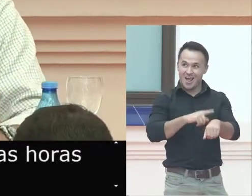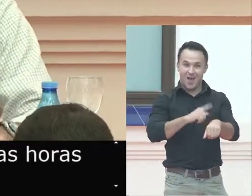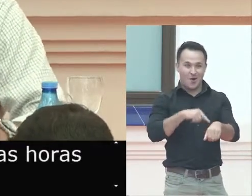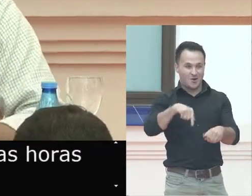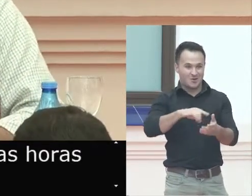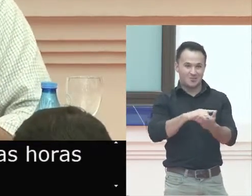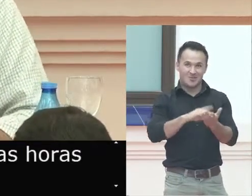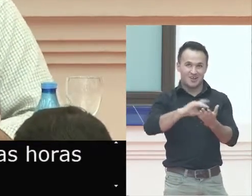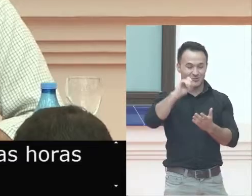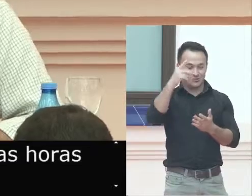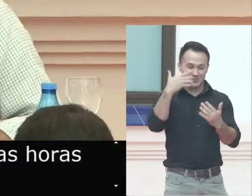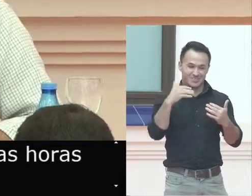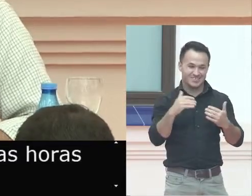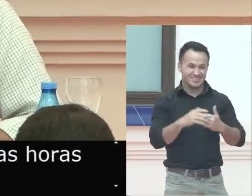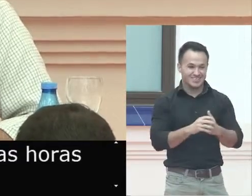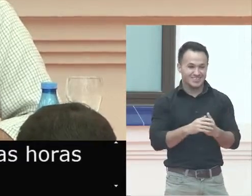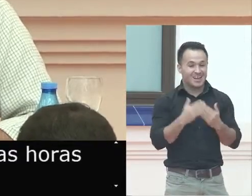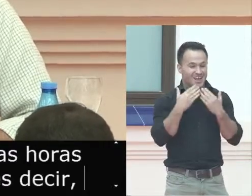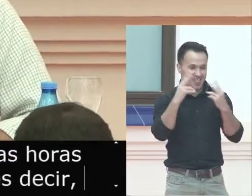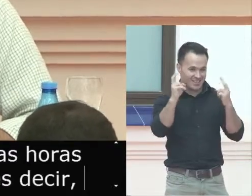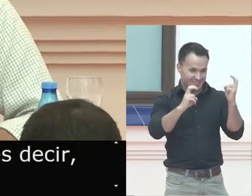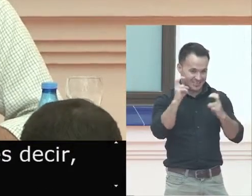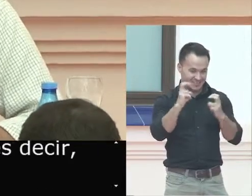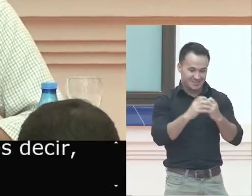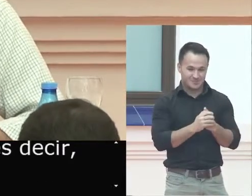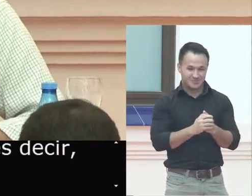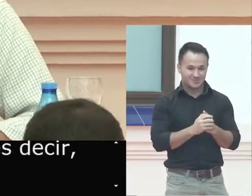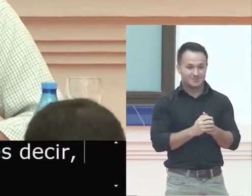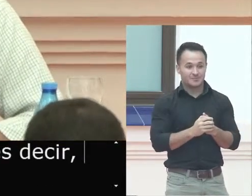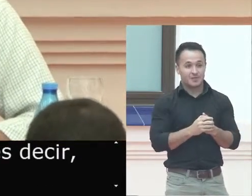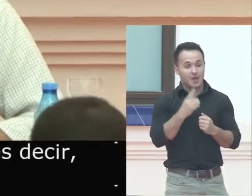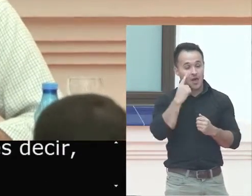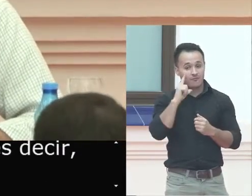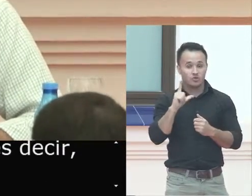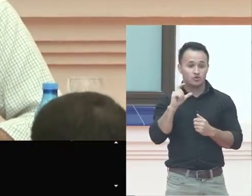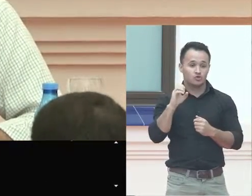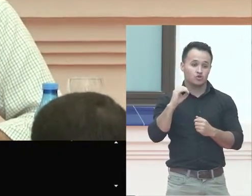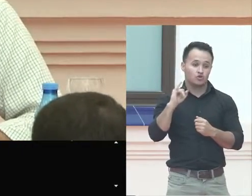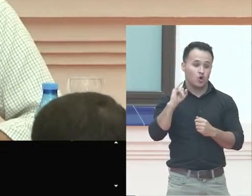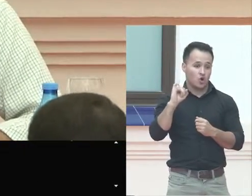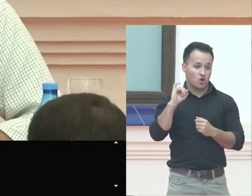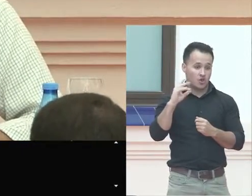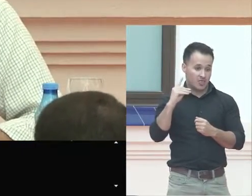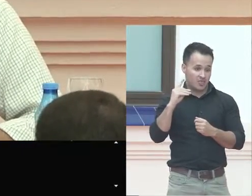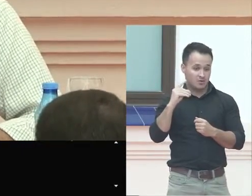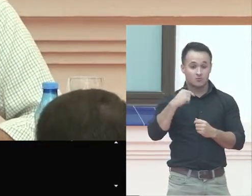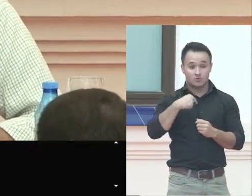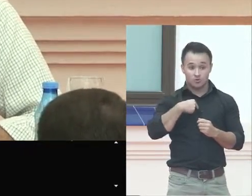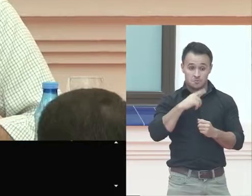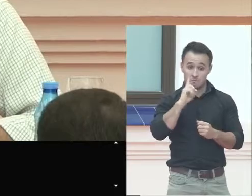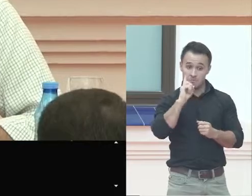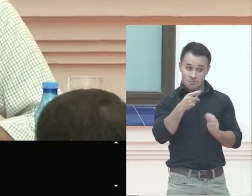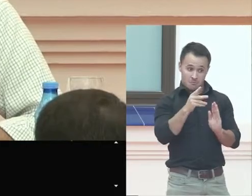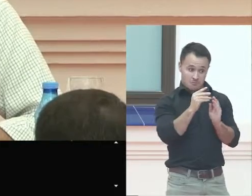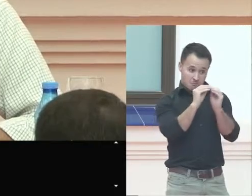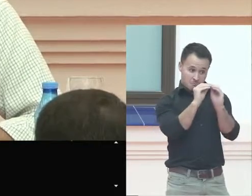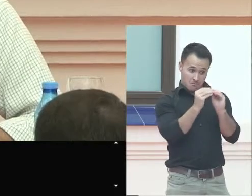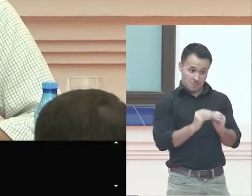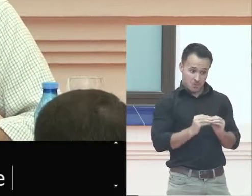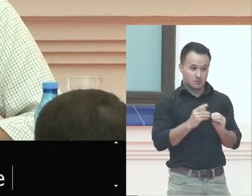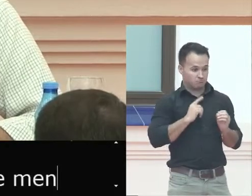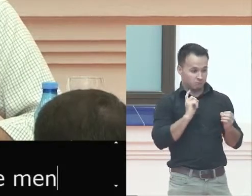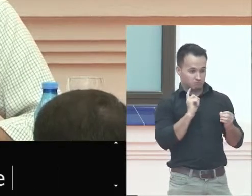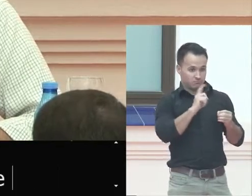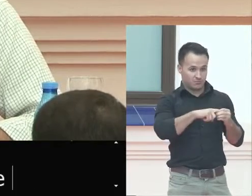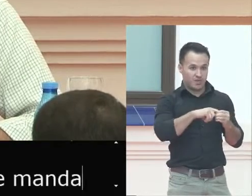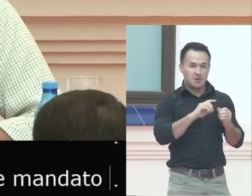fin, muchas gracias. A ver, yo he participado en este mandato desde que empezó el